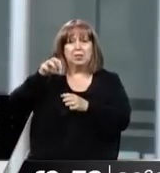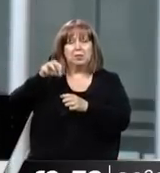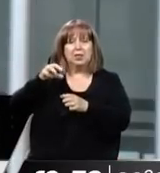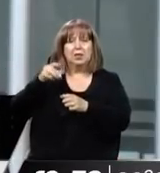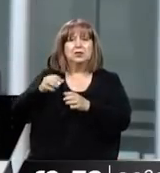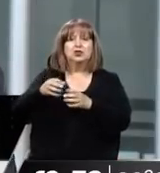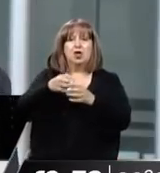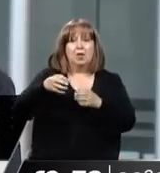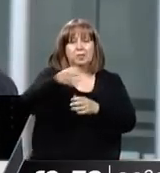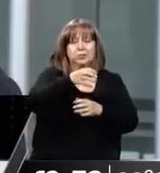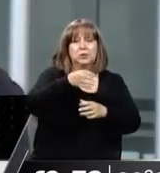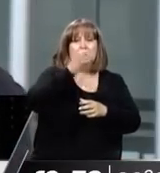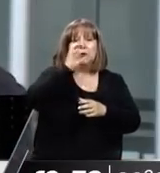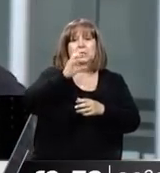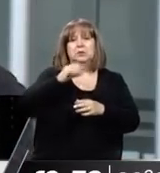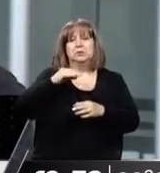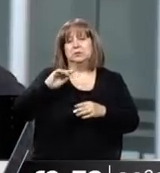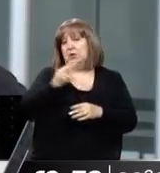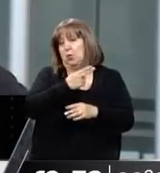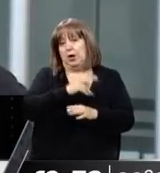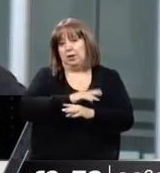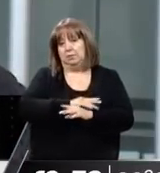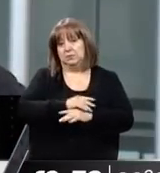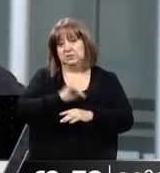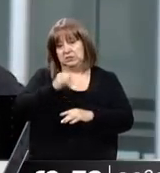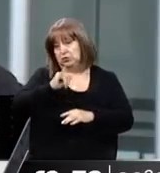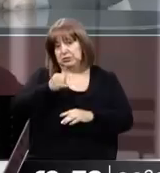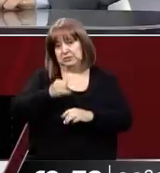todo esto es la dosis letal